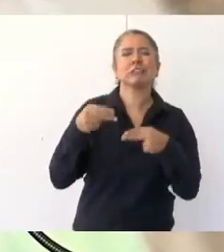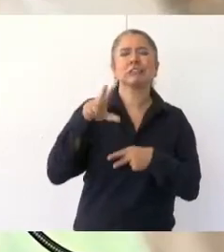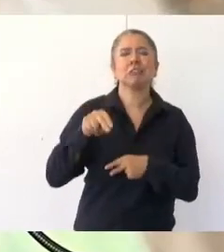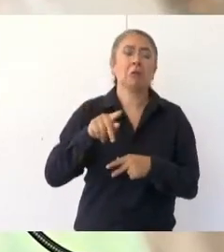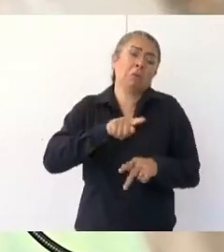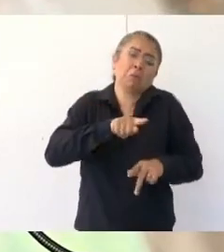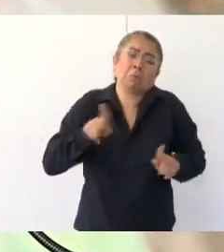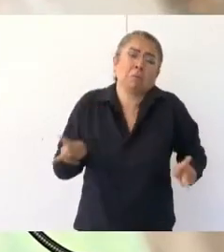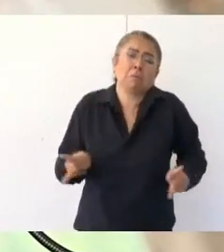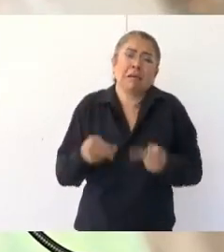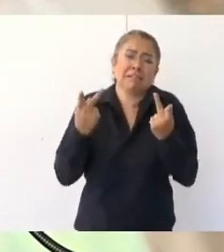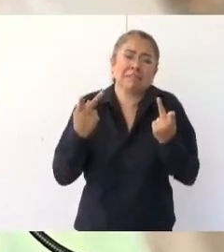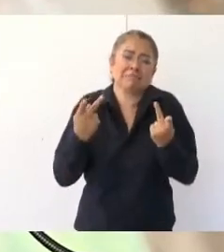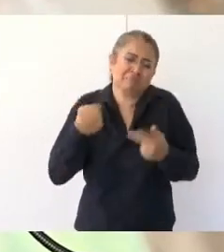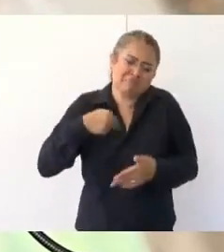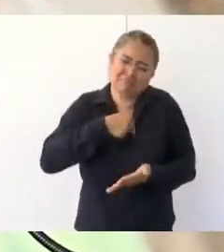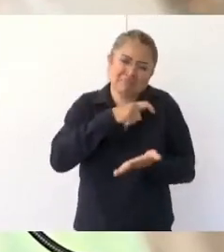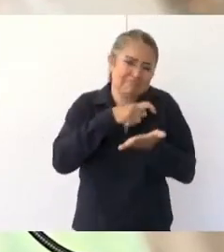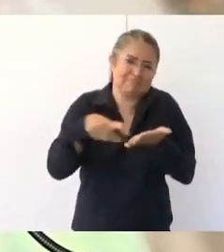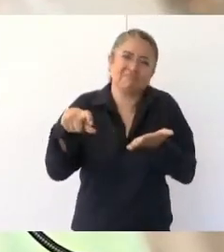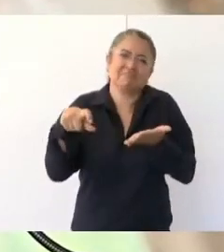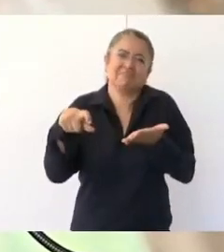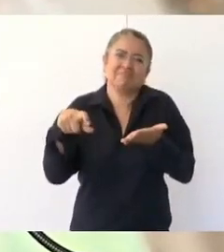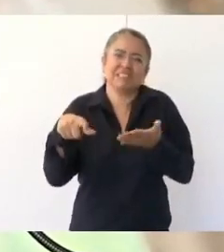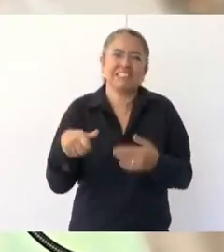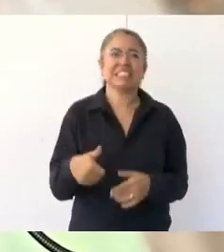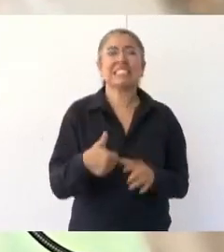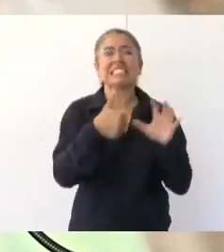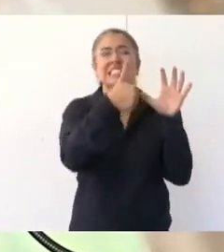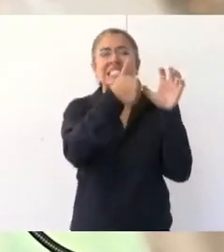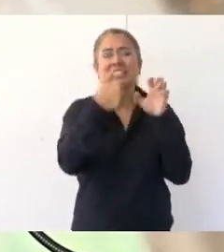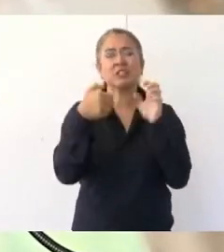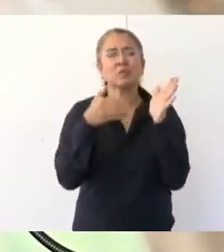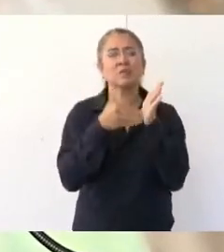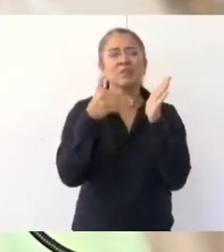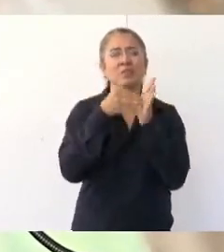las acciones en $600 millones.